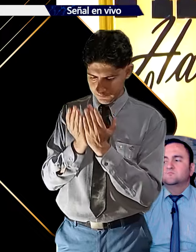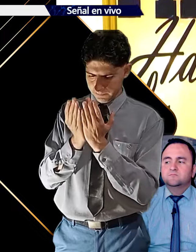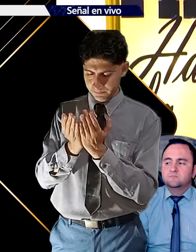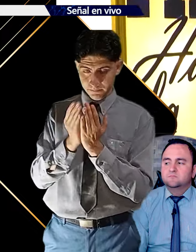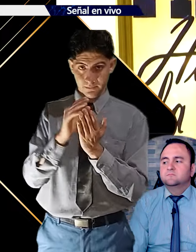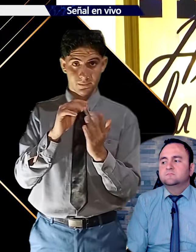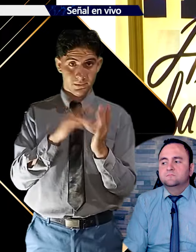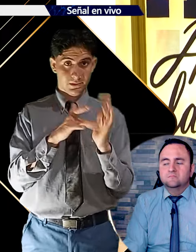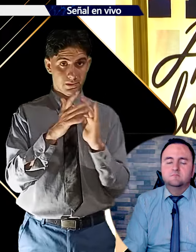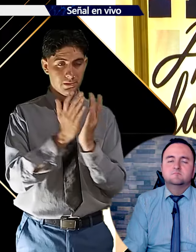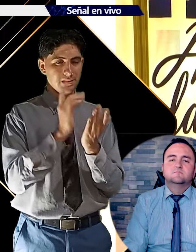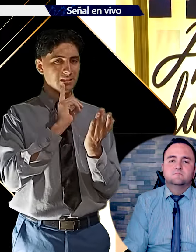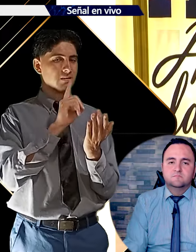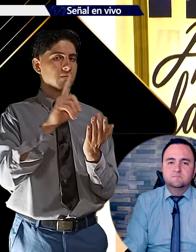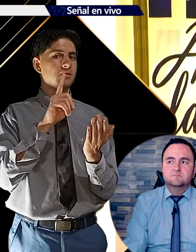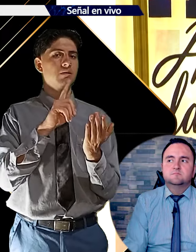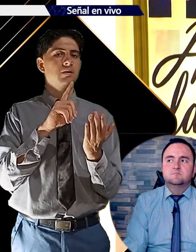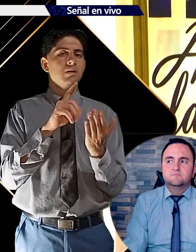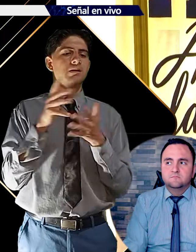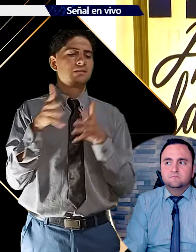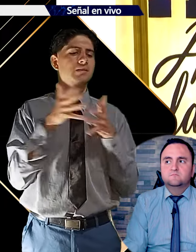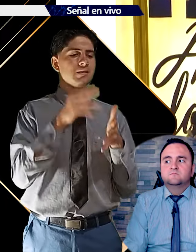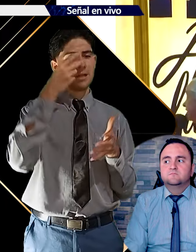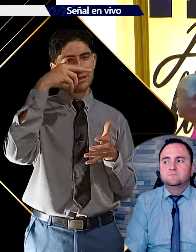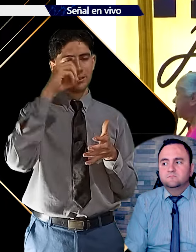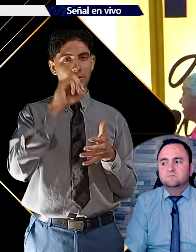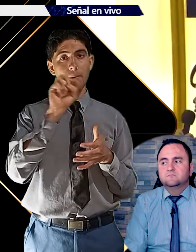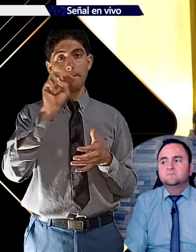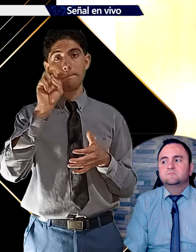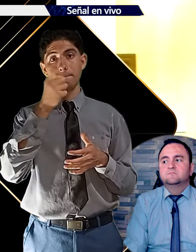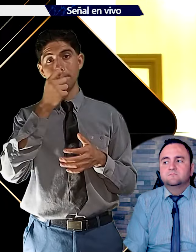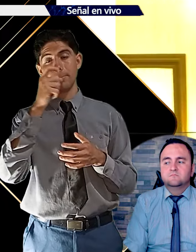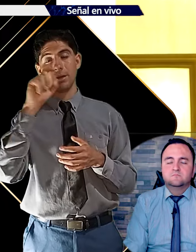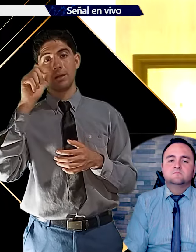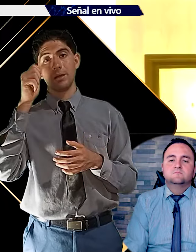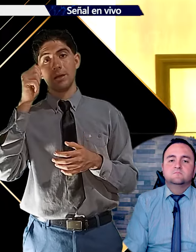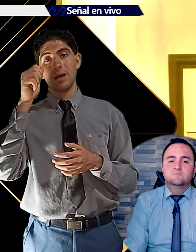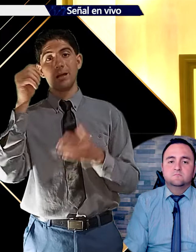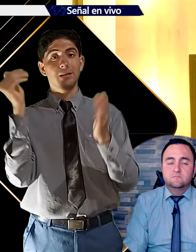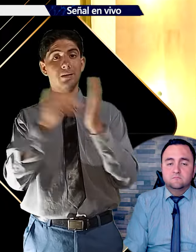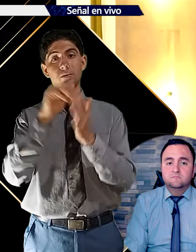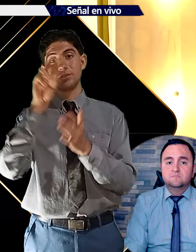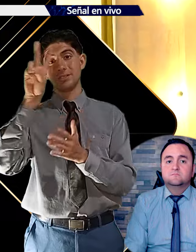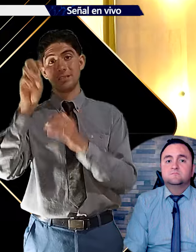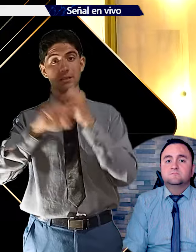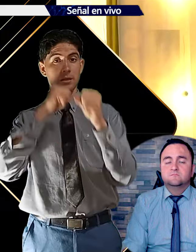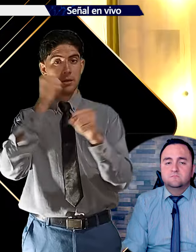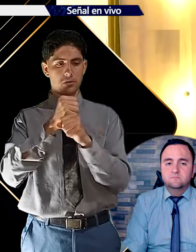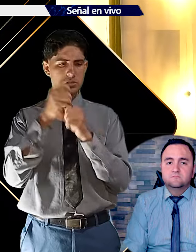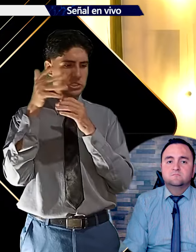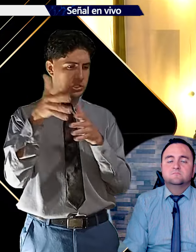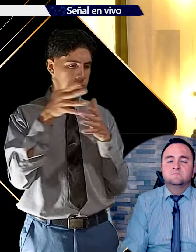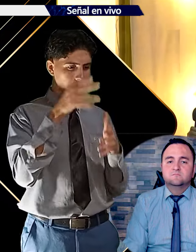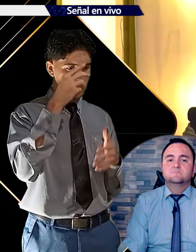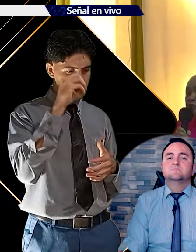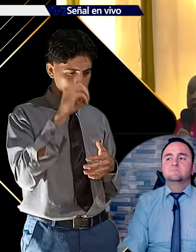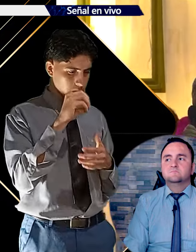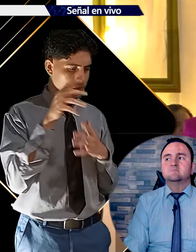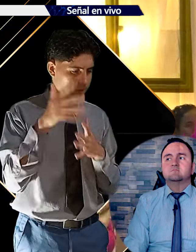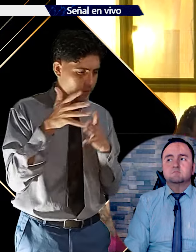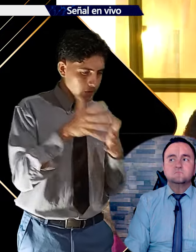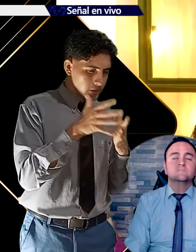su camino. O sea, no dice al adolescente, menos al joven, dice al niño. Los primeros 7 años de vida es lo que Dios nos entrega en las manos